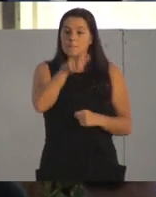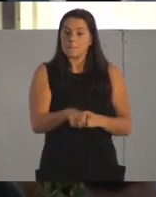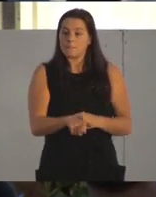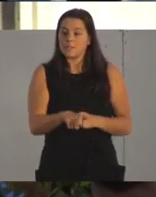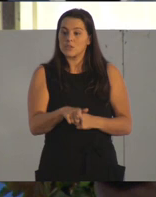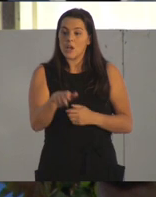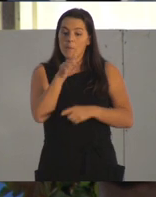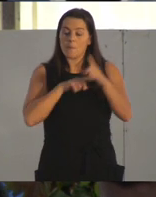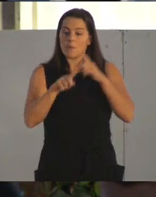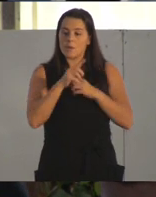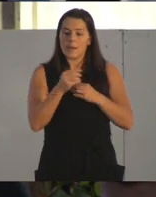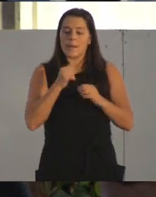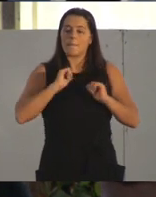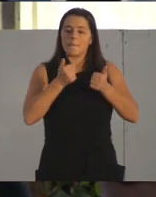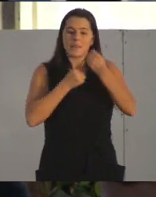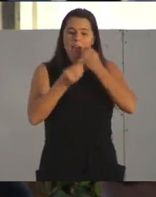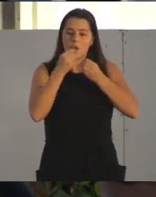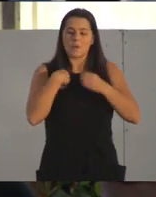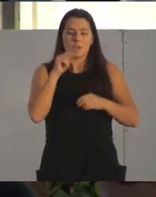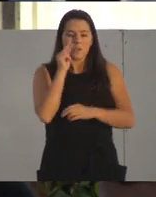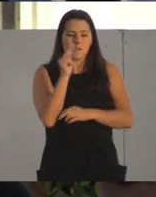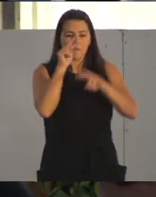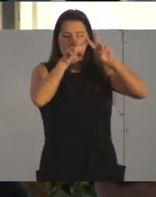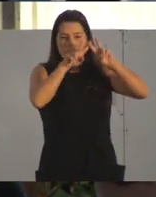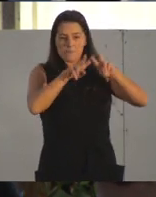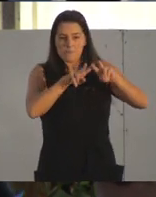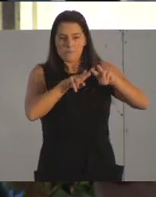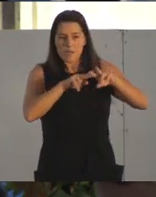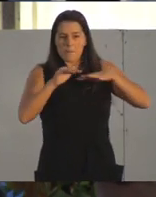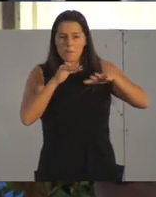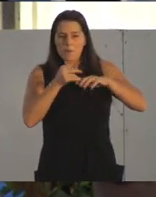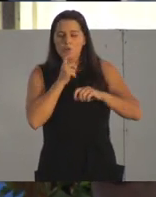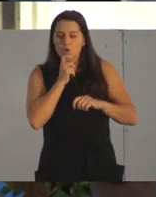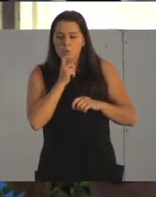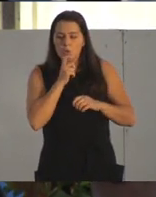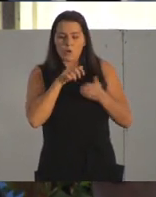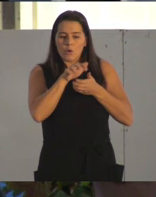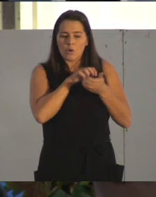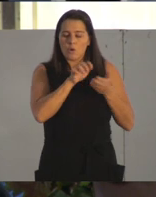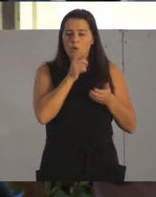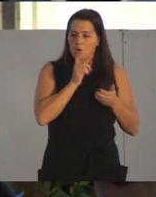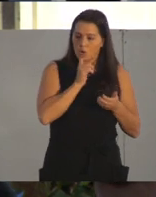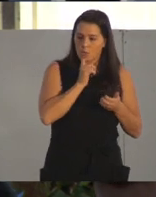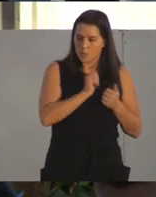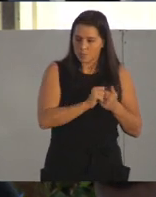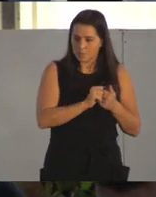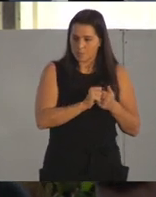capacidades motrices en toda el área orofacial, y además